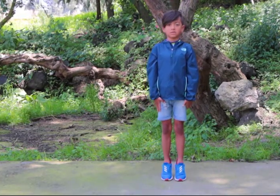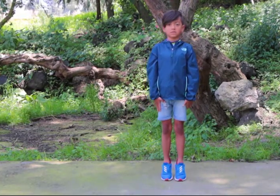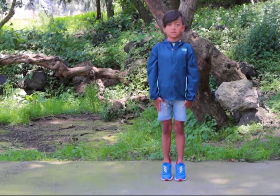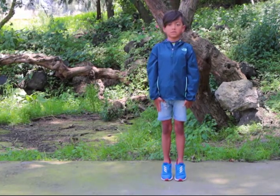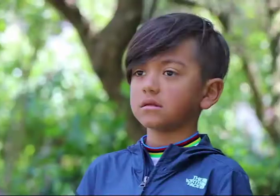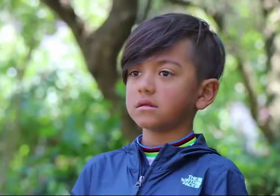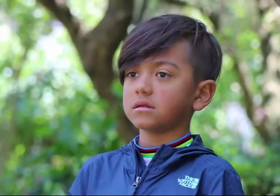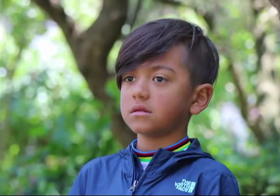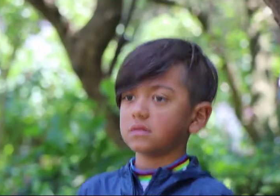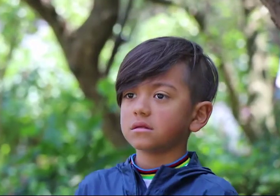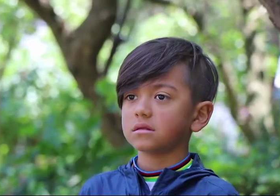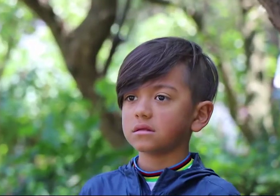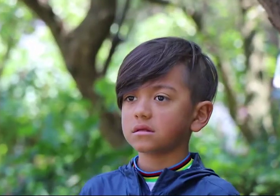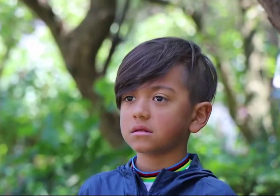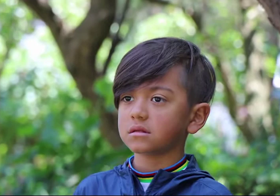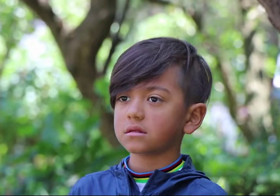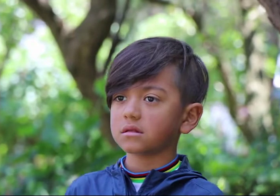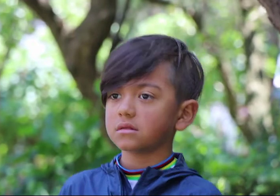bien, una más,